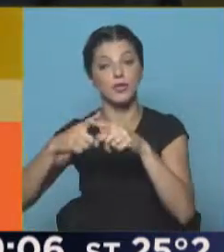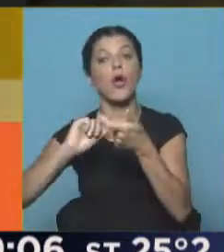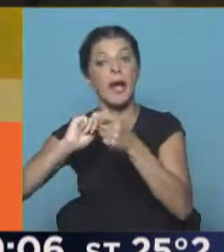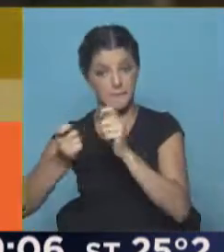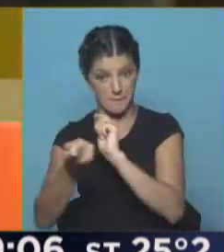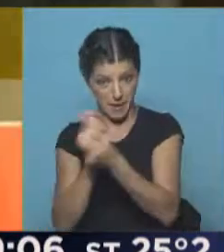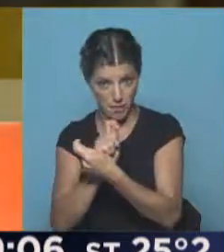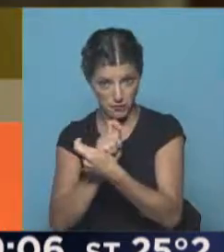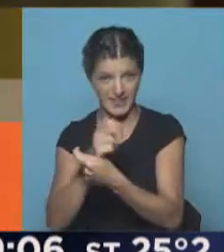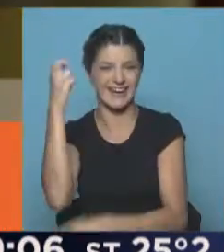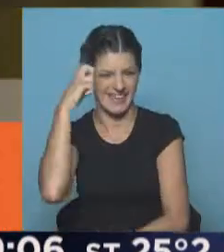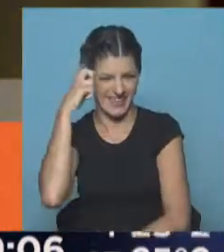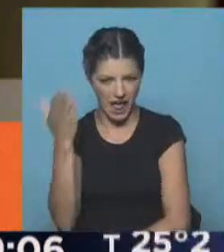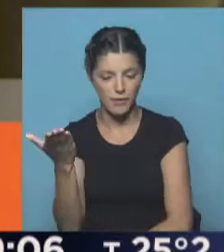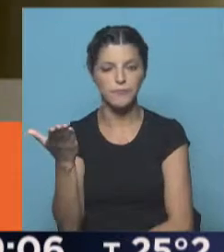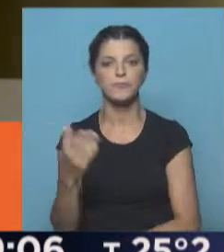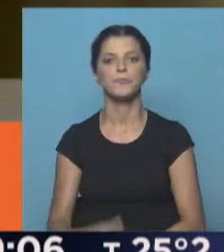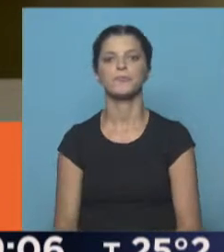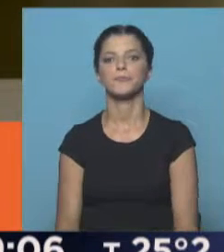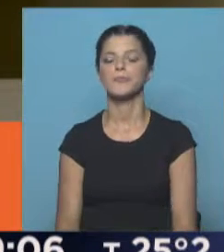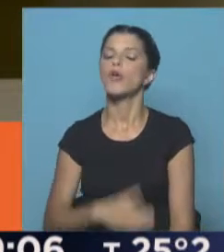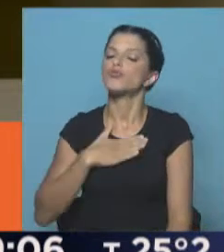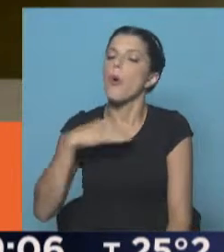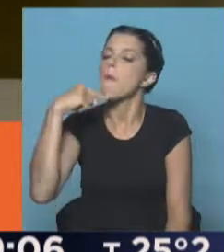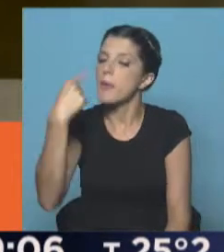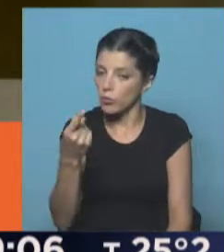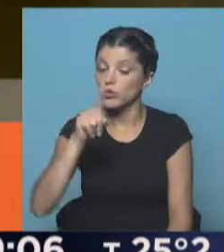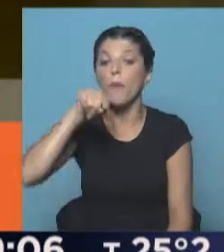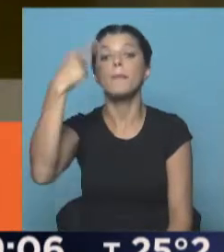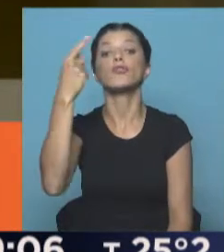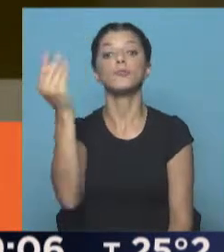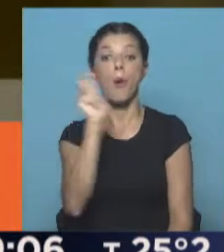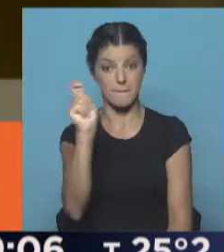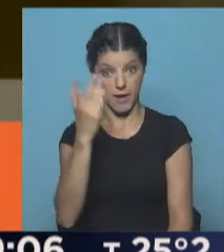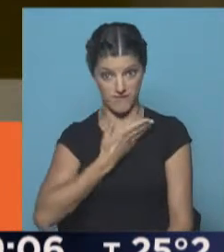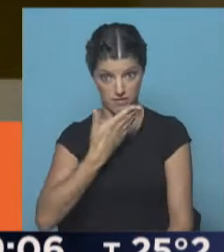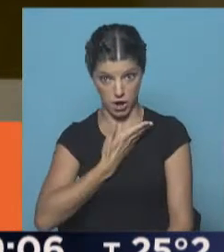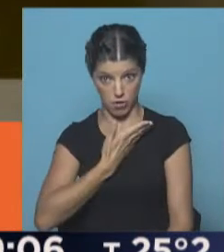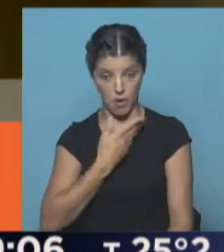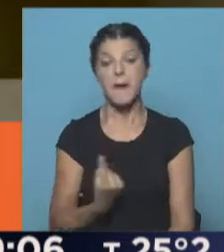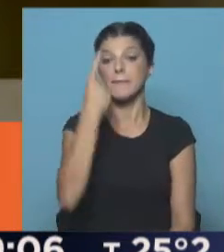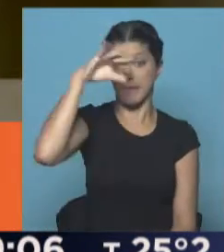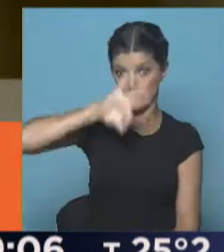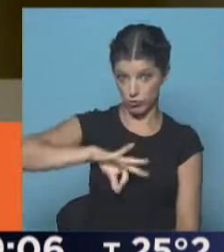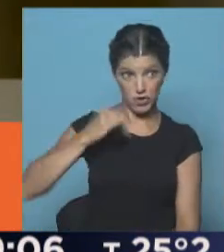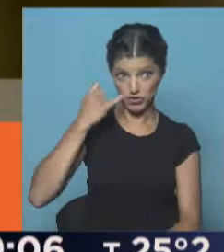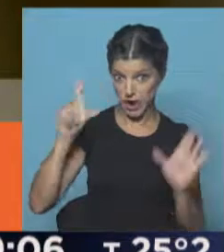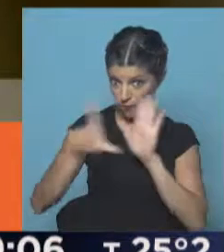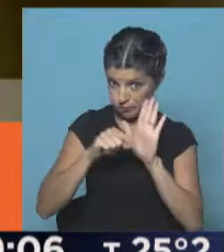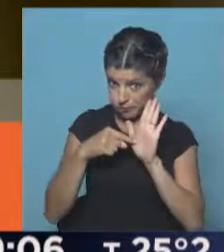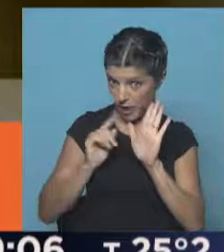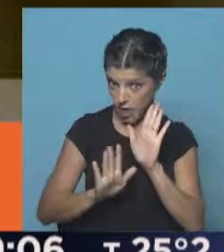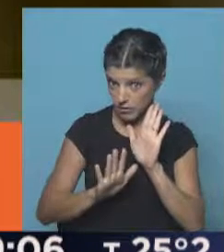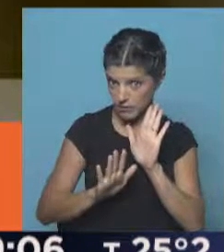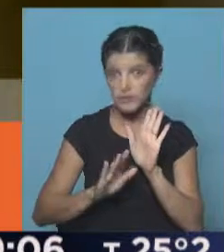Radical. Y la pregunta es, en febrero se cobra el primer sueldo con la ley aprobada. Es